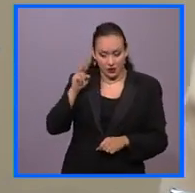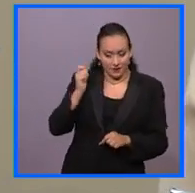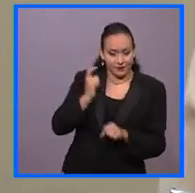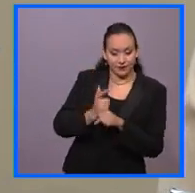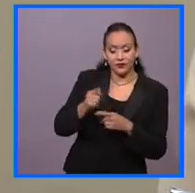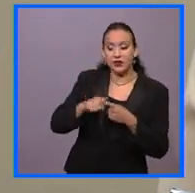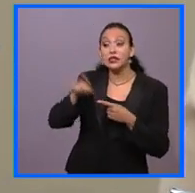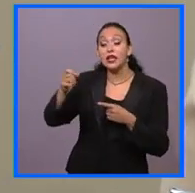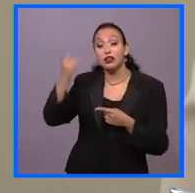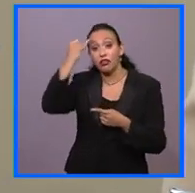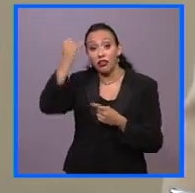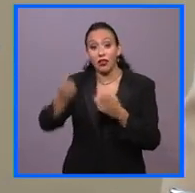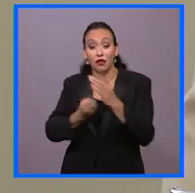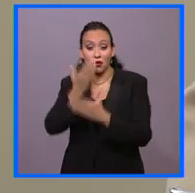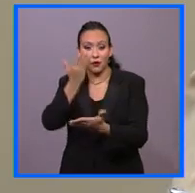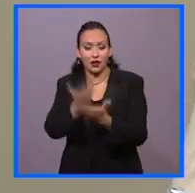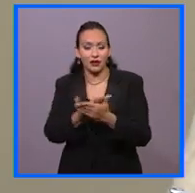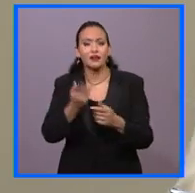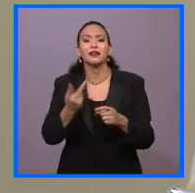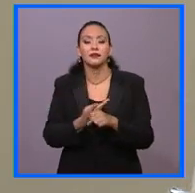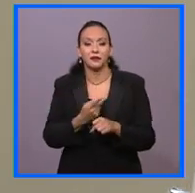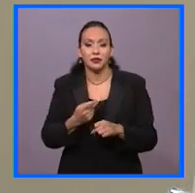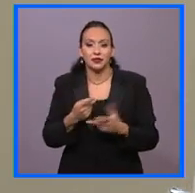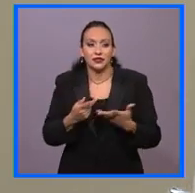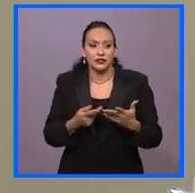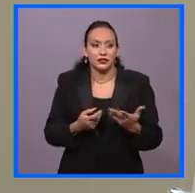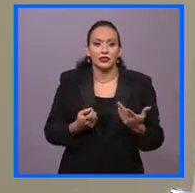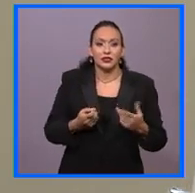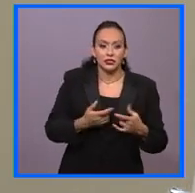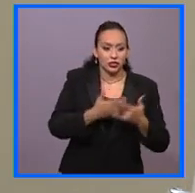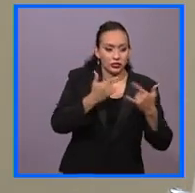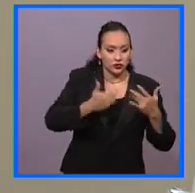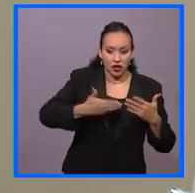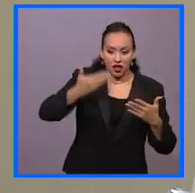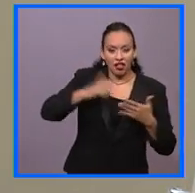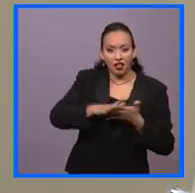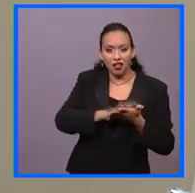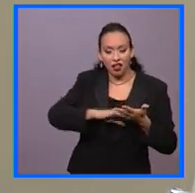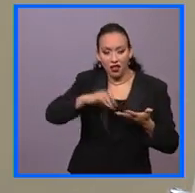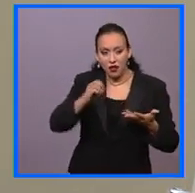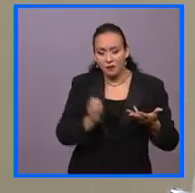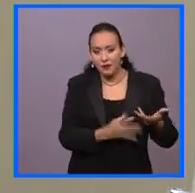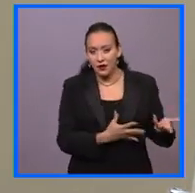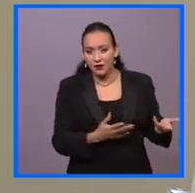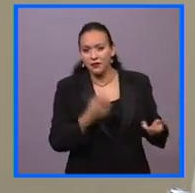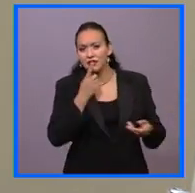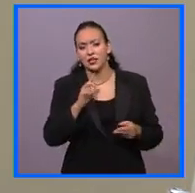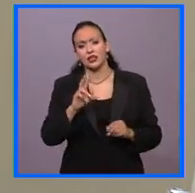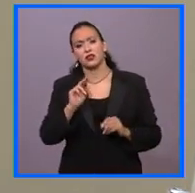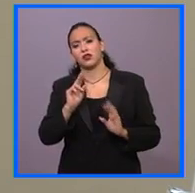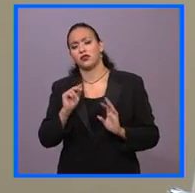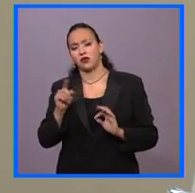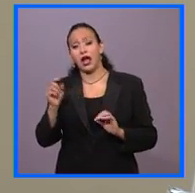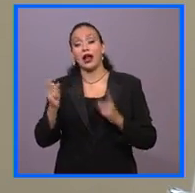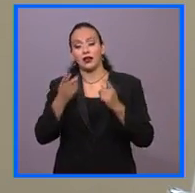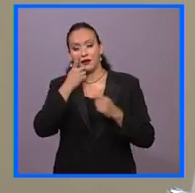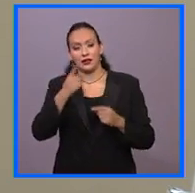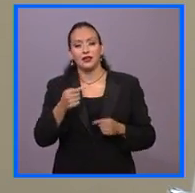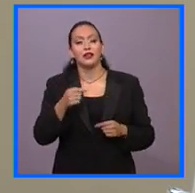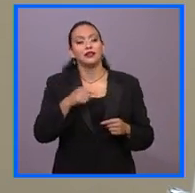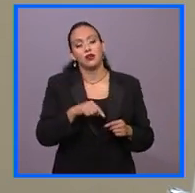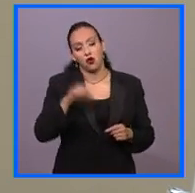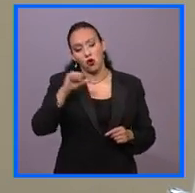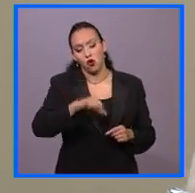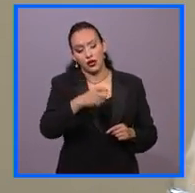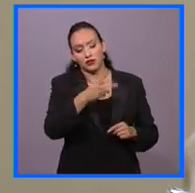a debilitar la autoridad del precedente judicial en su conjunto. ¿Por qué? Pues porque van a decir, si hoy en día dicen A y mañana dicen B, pues